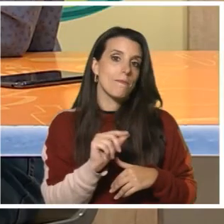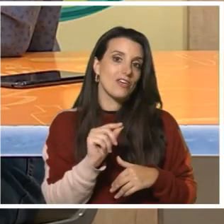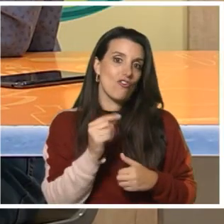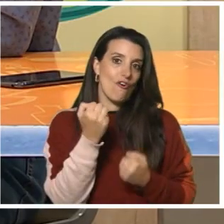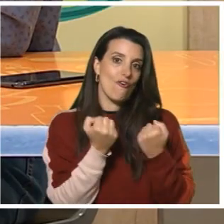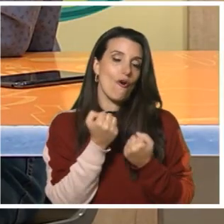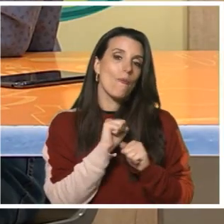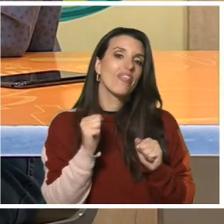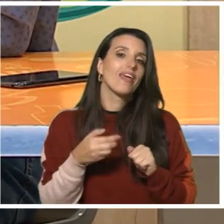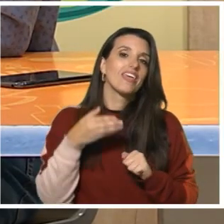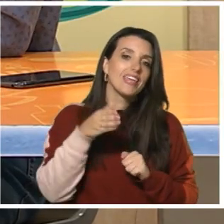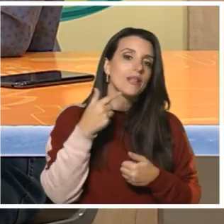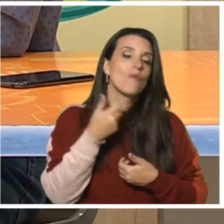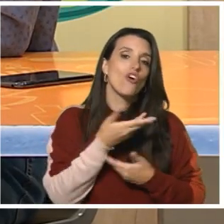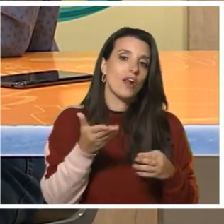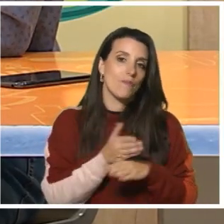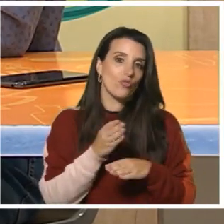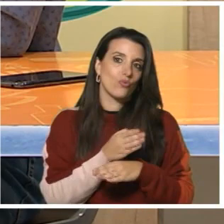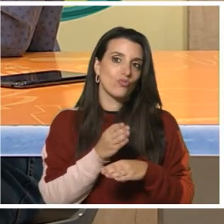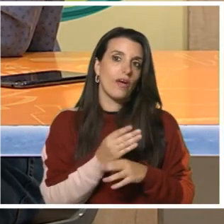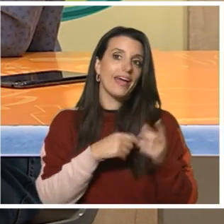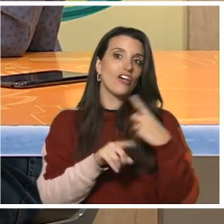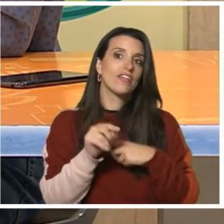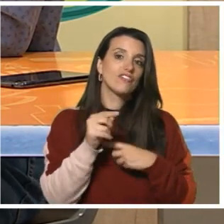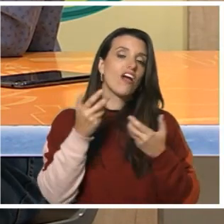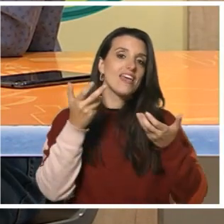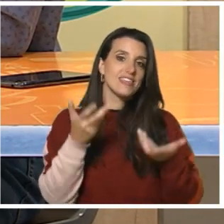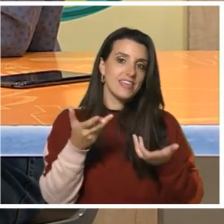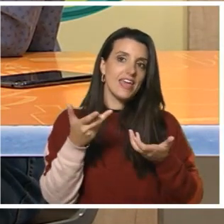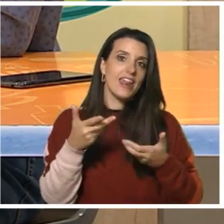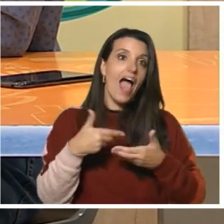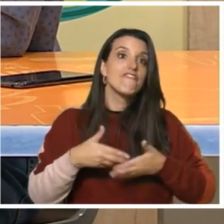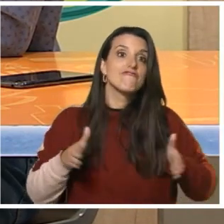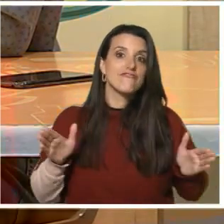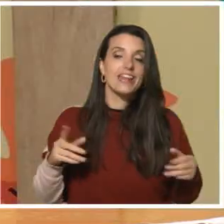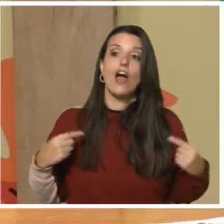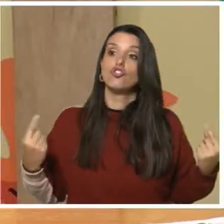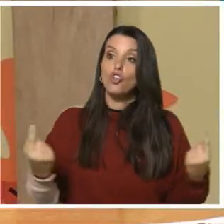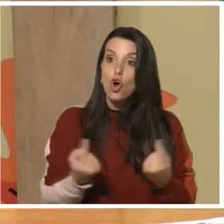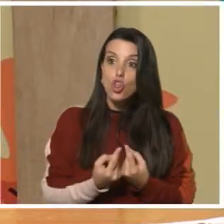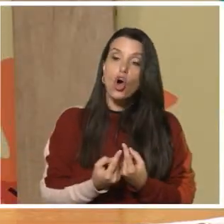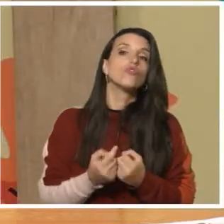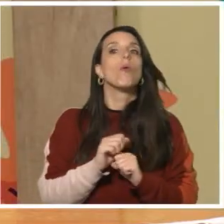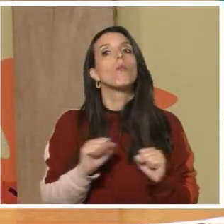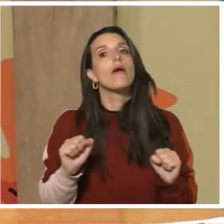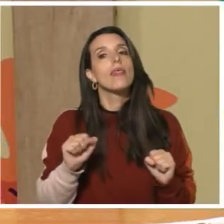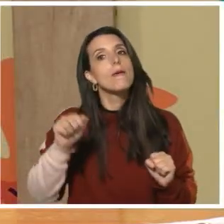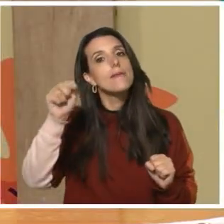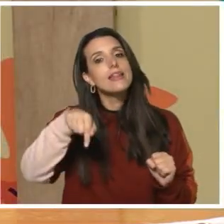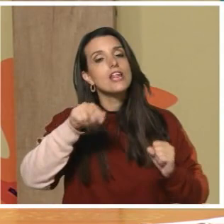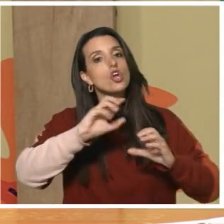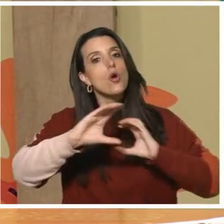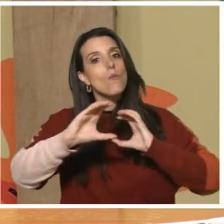productor poder ir y presentar sus productos. Entonces eso es lo que queremos, es abrir y que vengan y que nos llamen y que se comuniquen